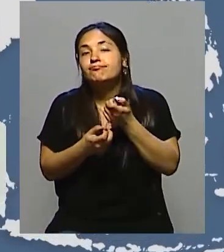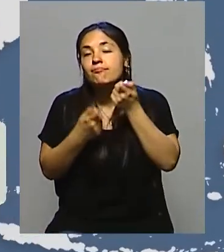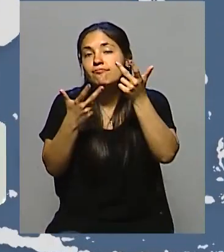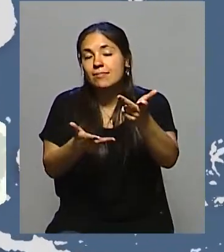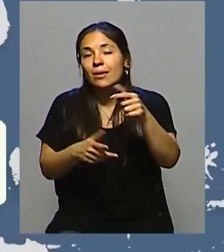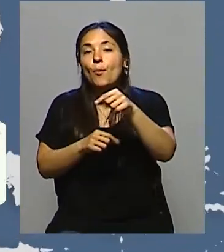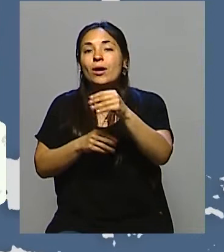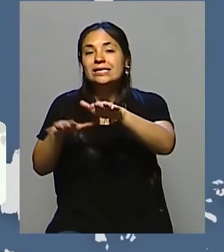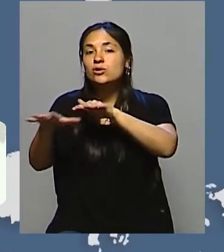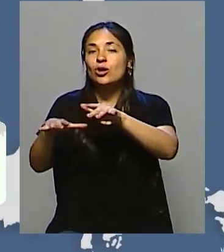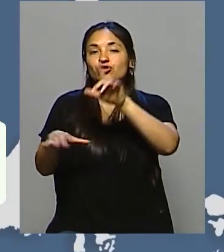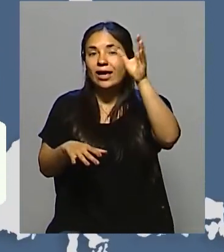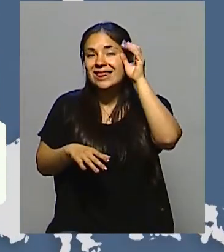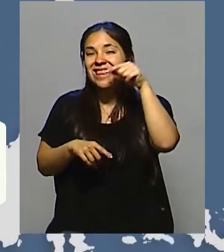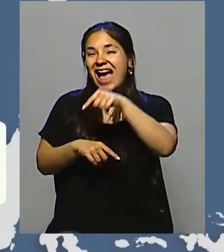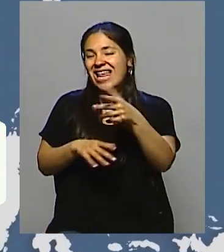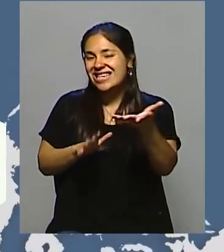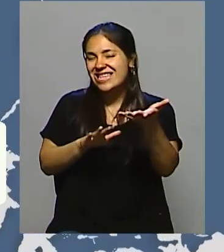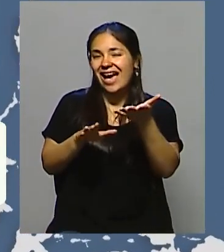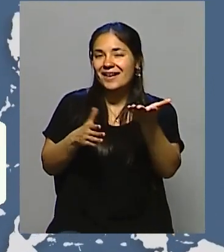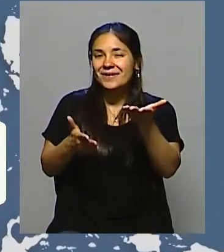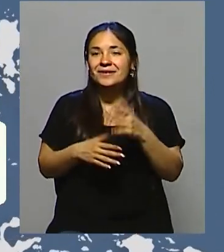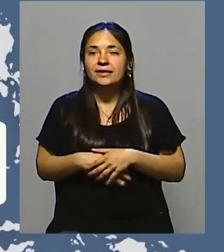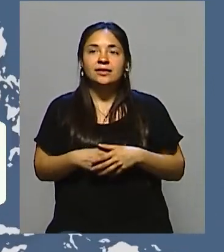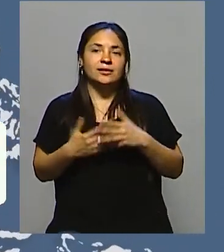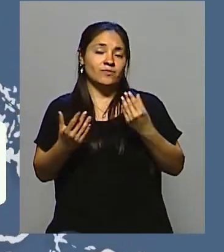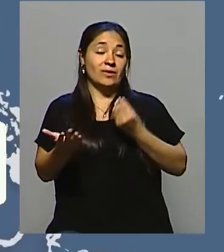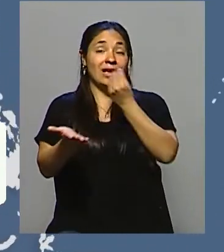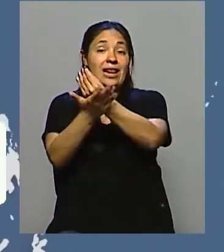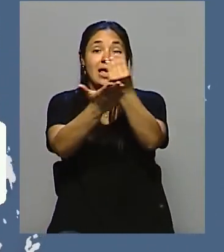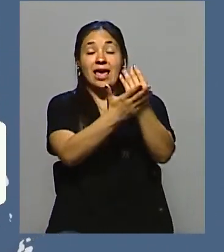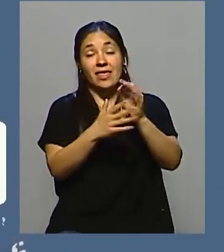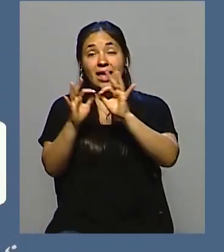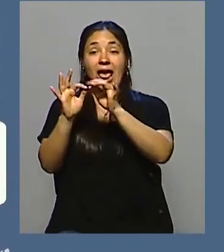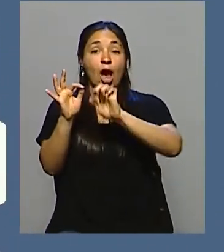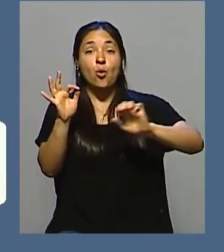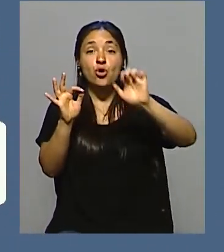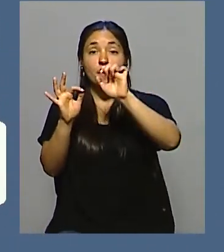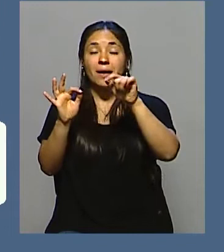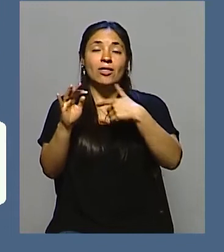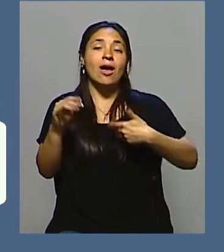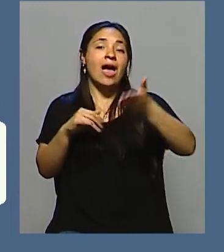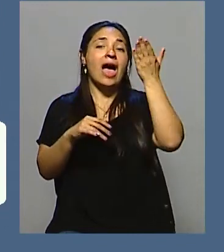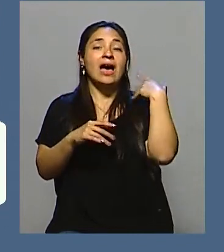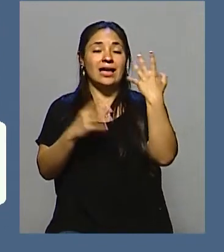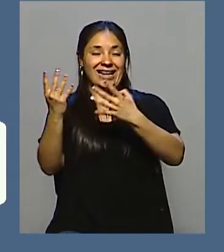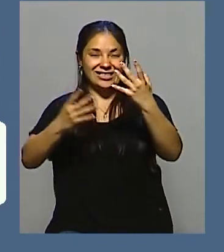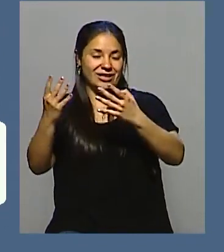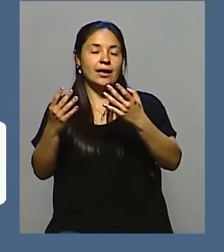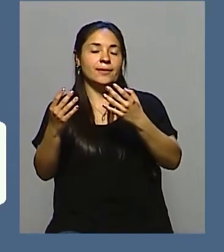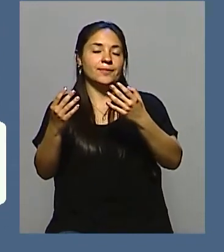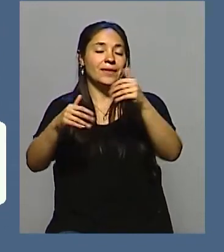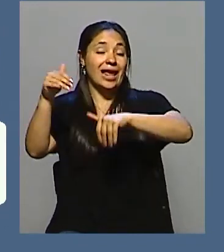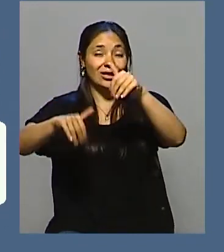Mira, la reacción de los líderes europeos se había expresado antes de las elecciones con la Ursula von